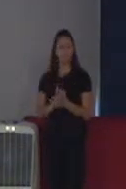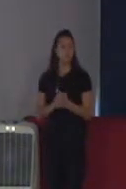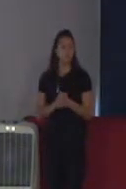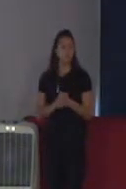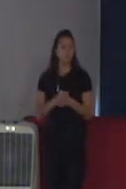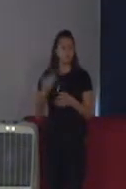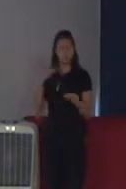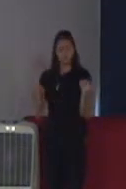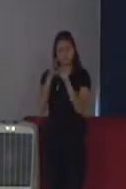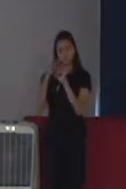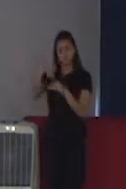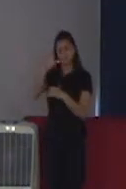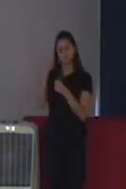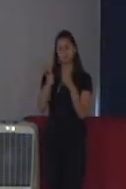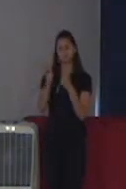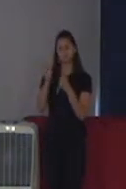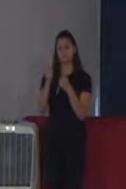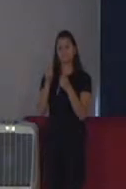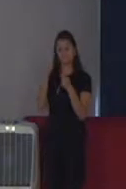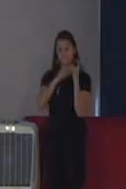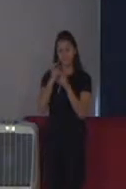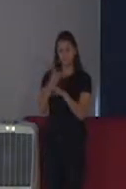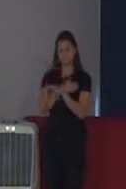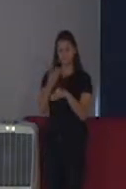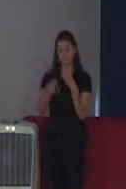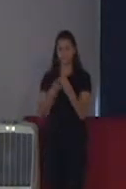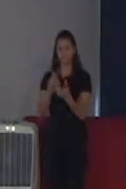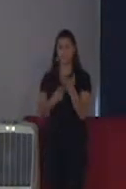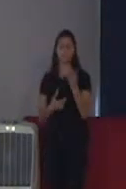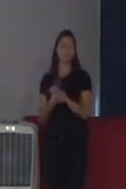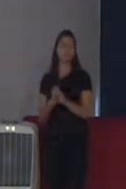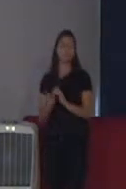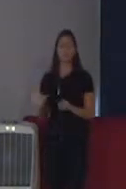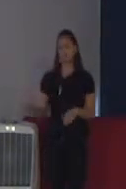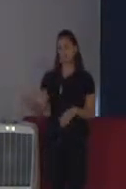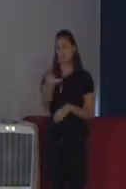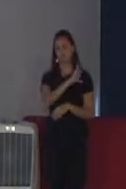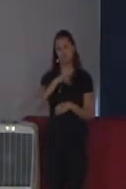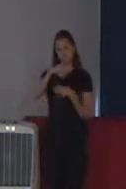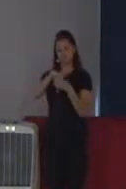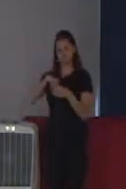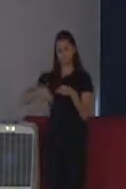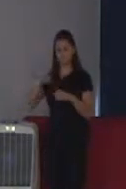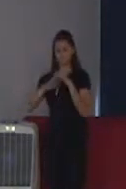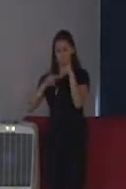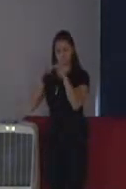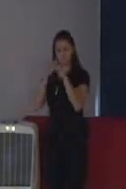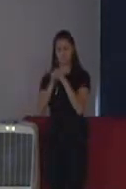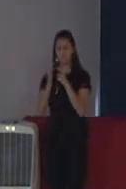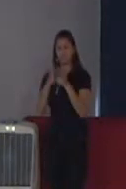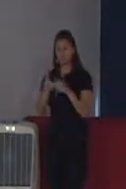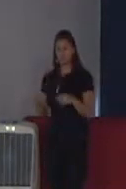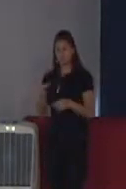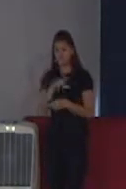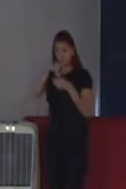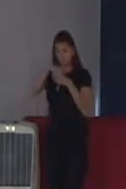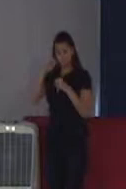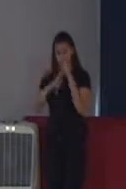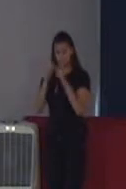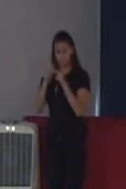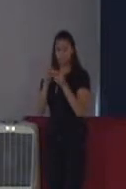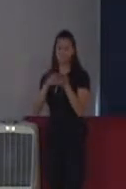haría énfasis, que es un poco de las reflexiones que hemos hecho, es que todos hacemos parte de esta construcción. Pero el hacer parte de todos implica una